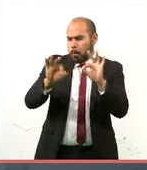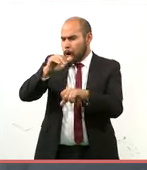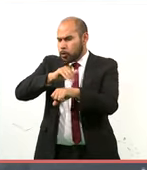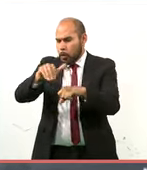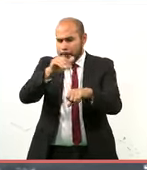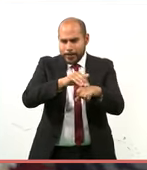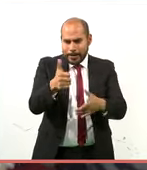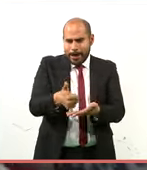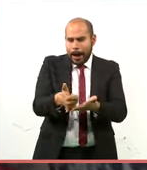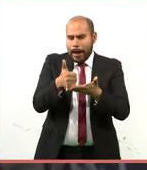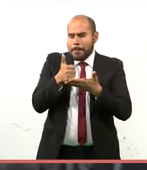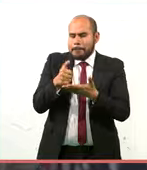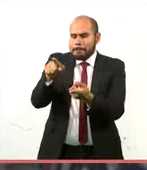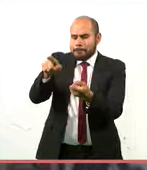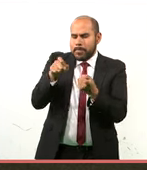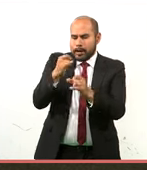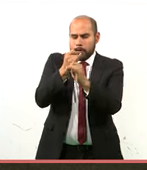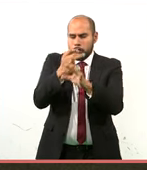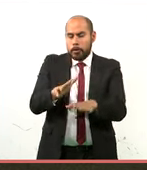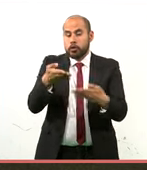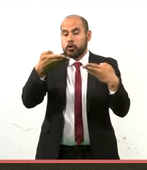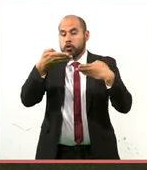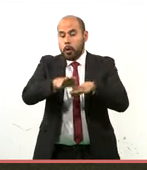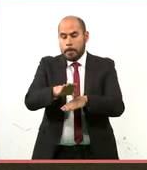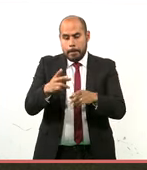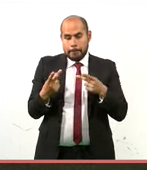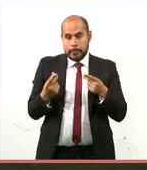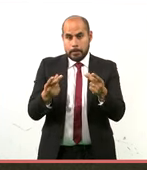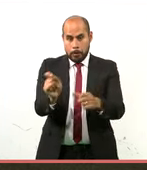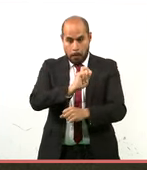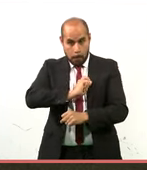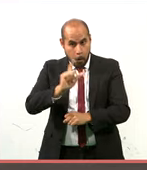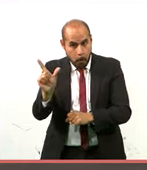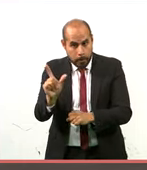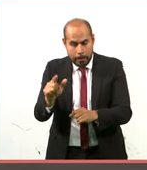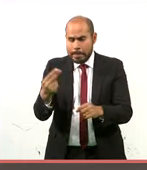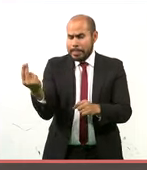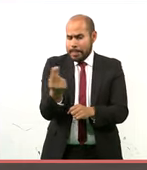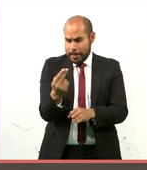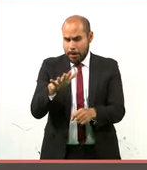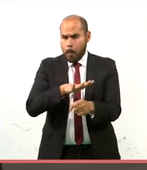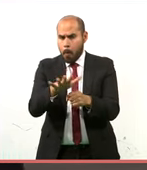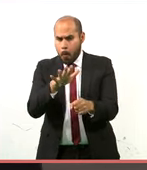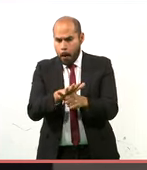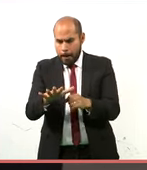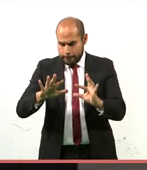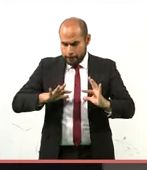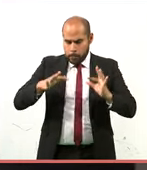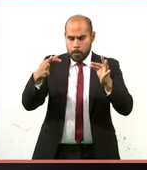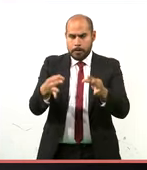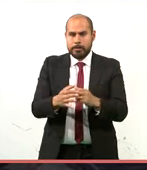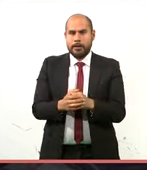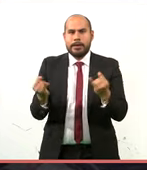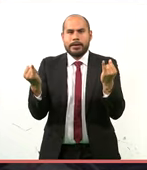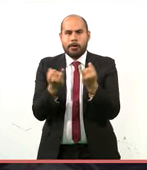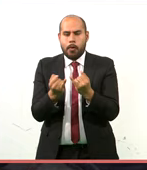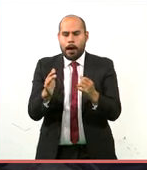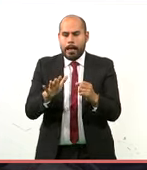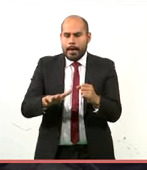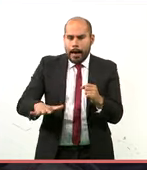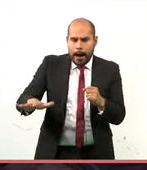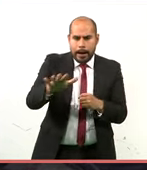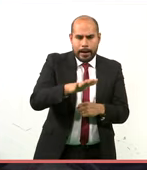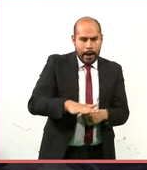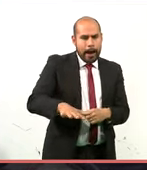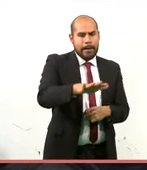permiten obtener información sobre su desempeño profesional, sus necesidades de formación, las áreas de